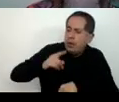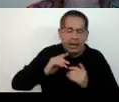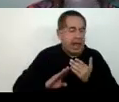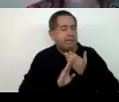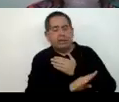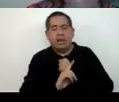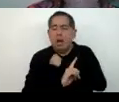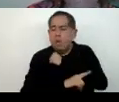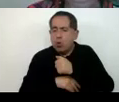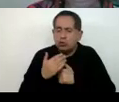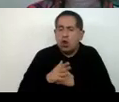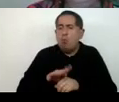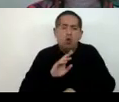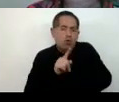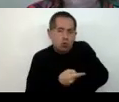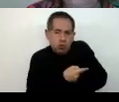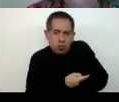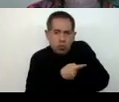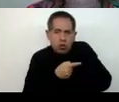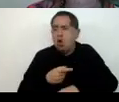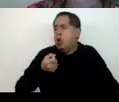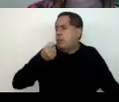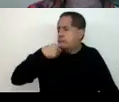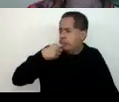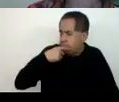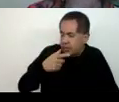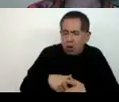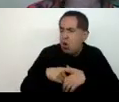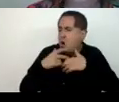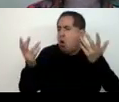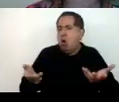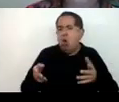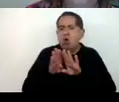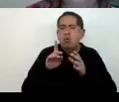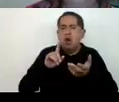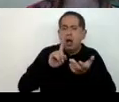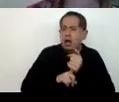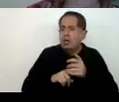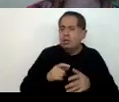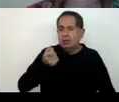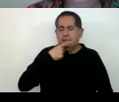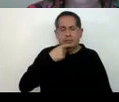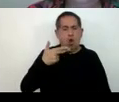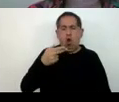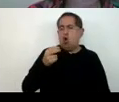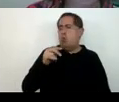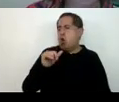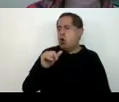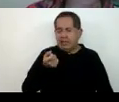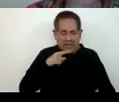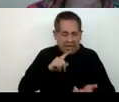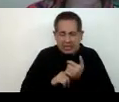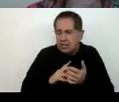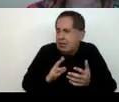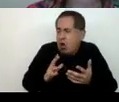sea intramuscular, ya sea vía oral, ya sea que contenga hormonales o no los contenga,